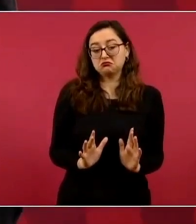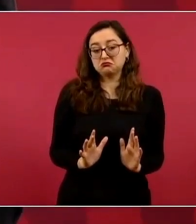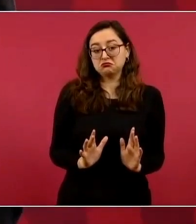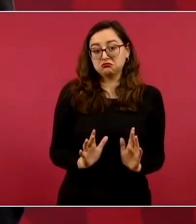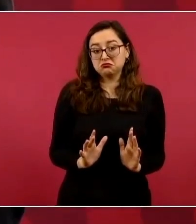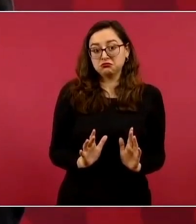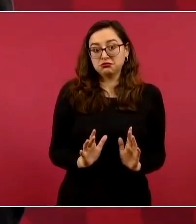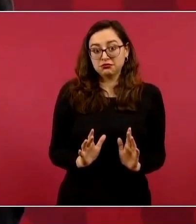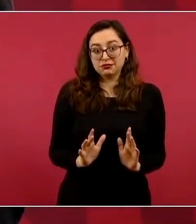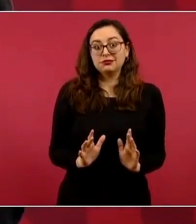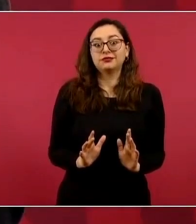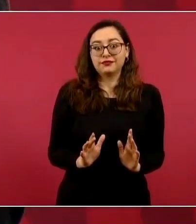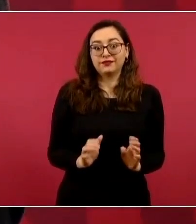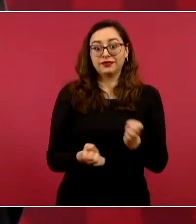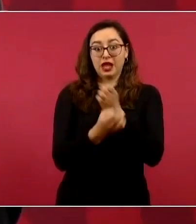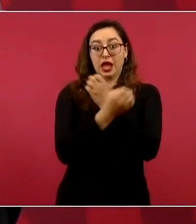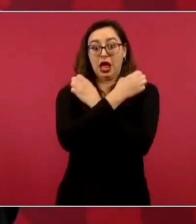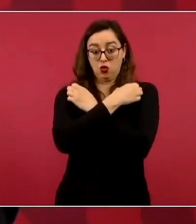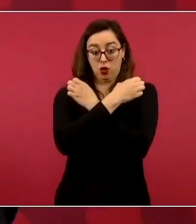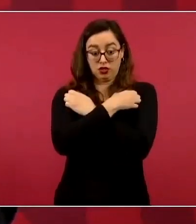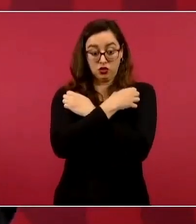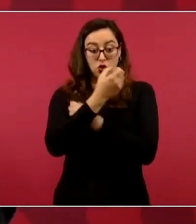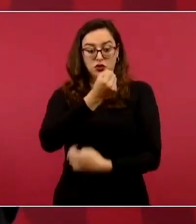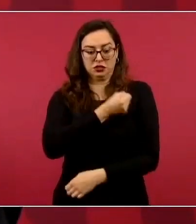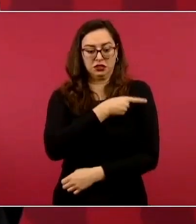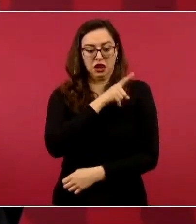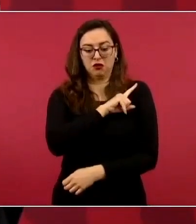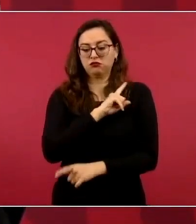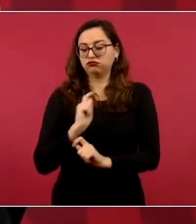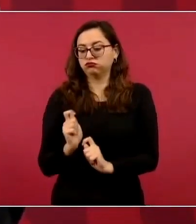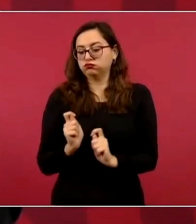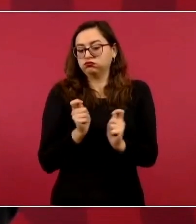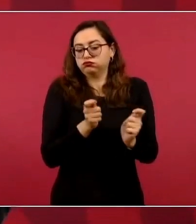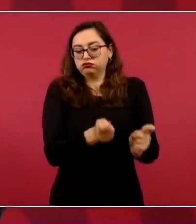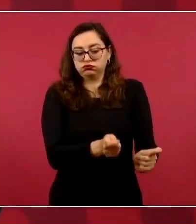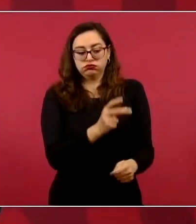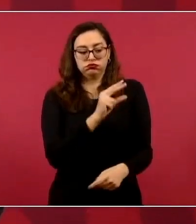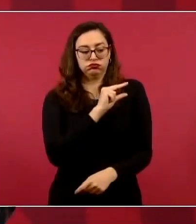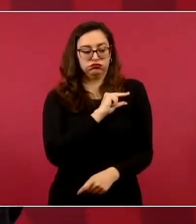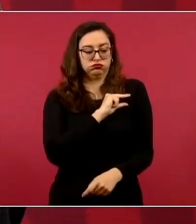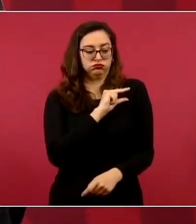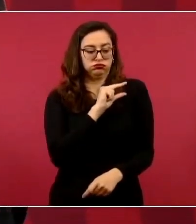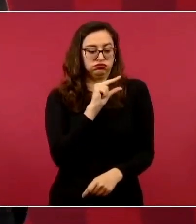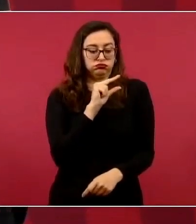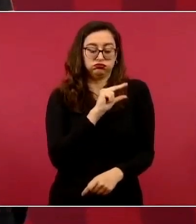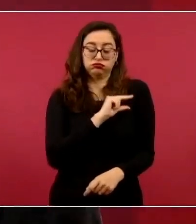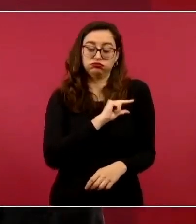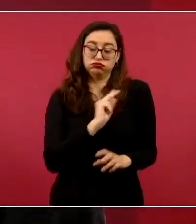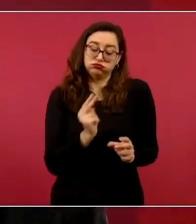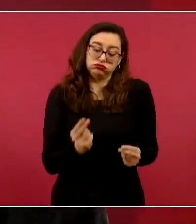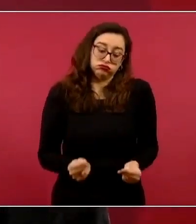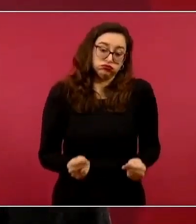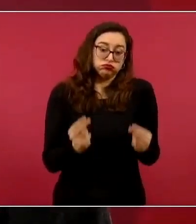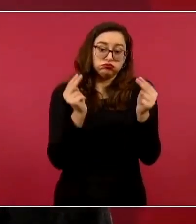Y se puso la educación y la salud al mercado como si fuese una mercancía.